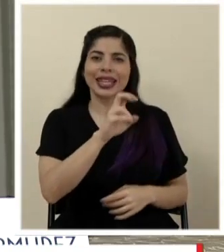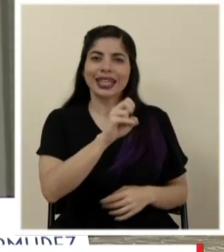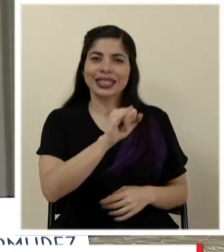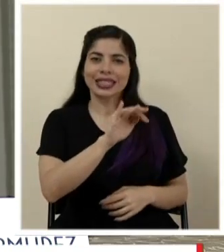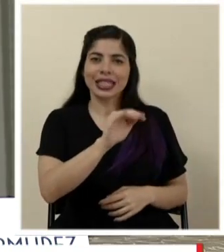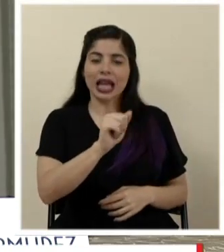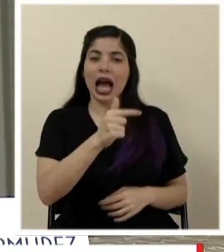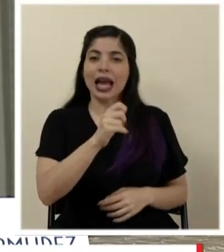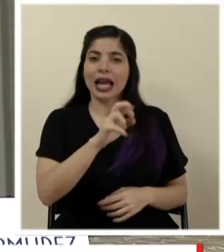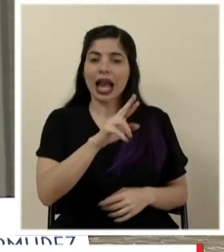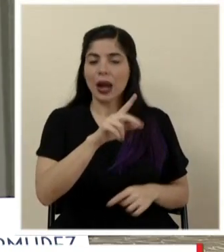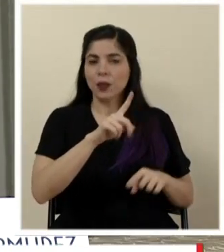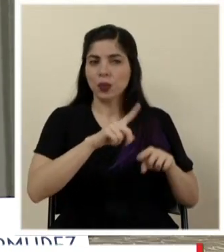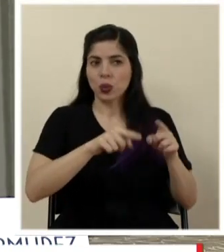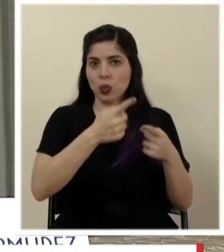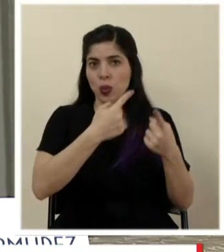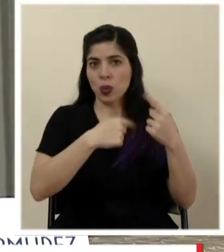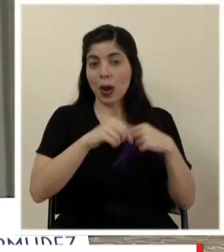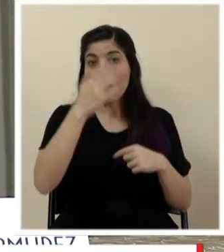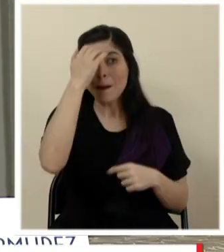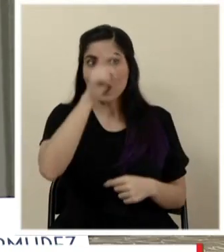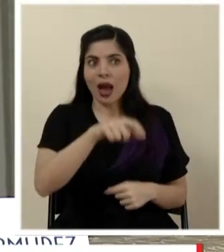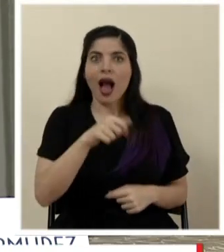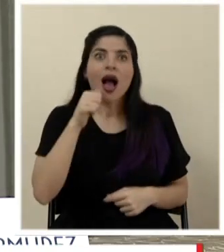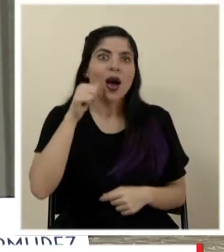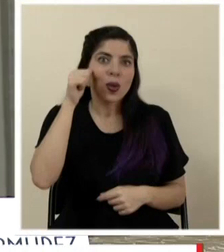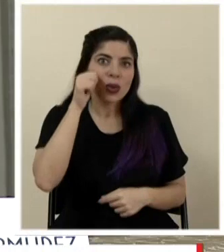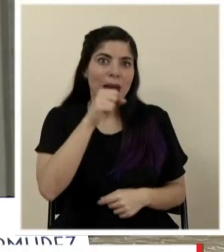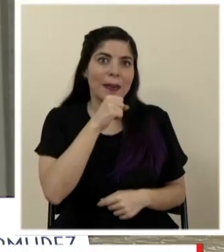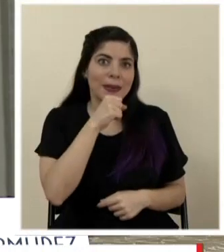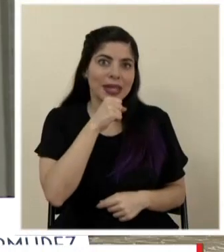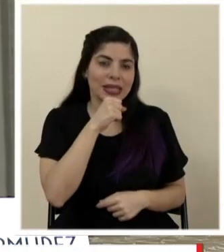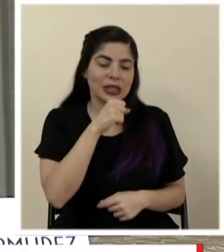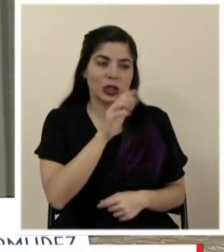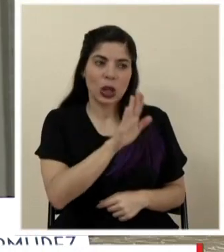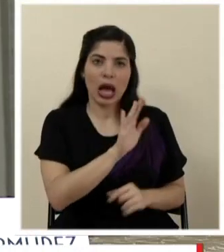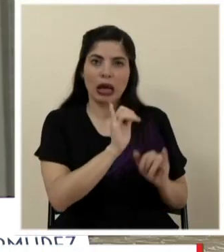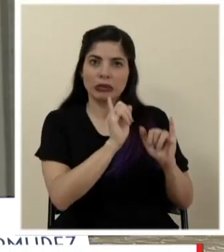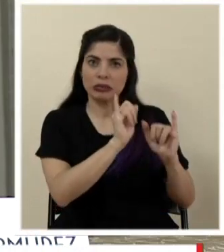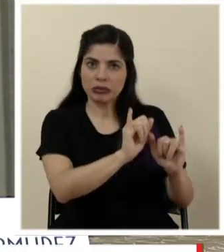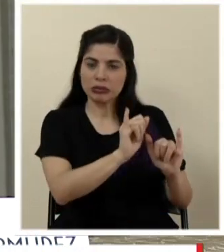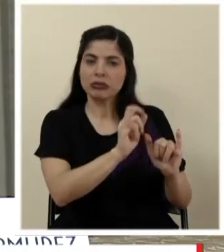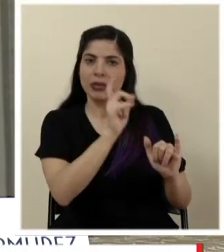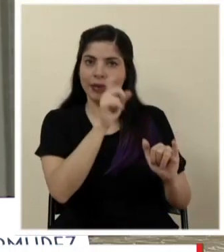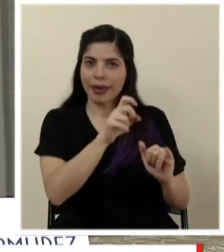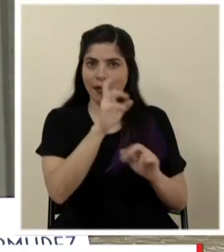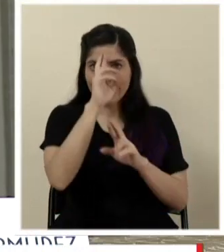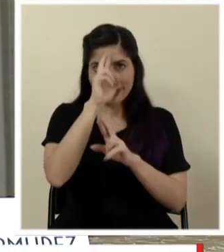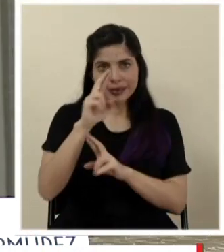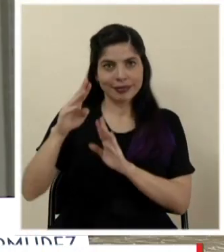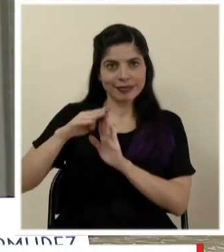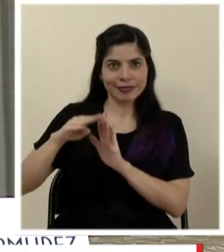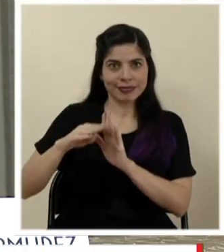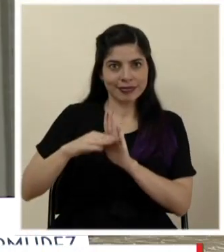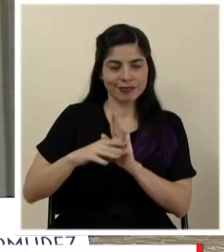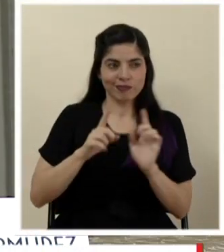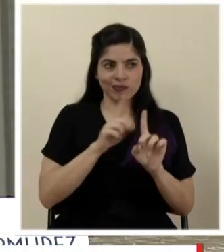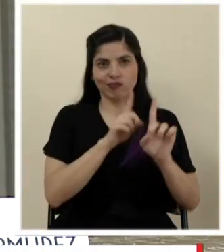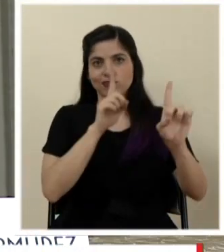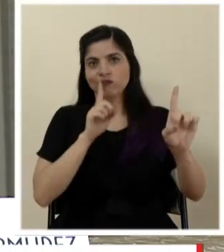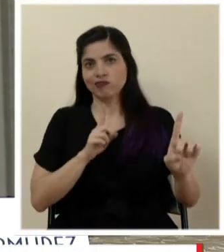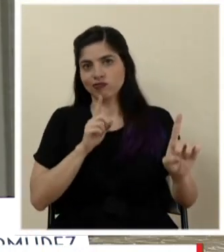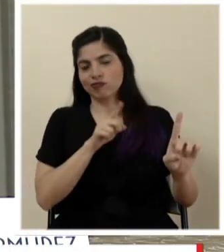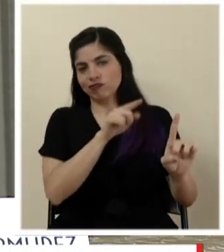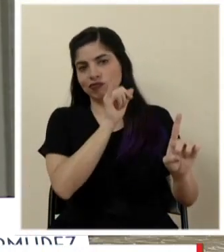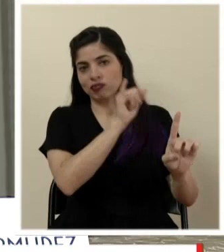Aguilar, quien no nos acompaña hoy porque como adulta mayor que es, está guardando las medidas que corresponden de distanciamiento